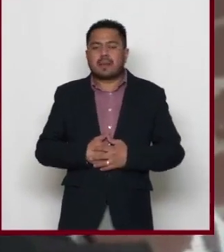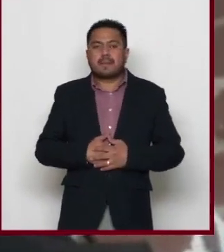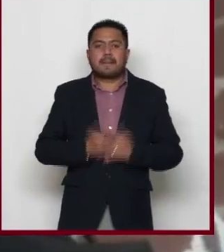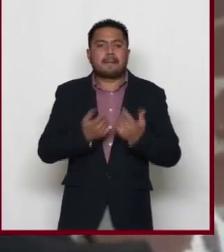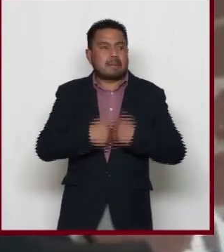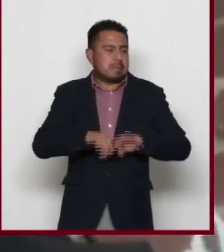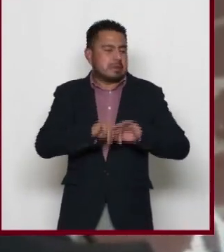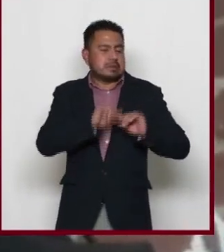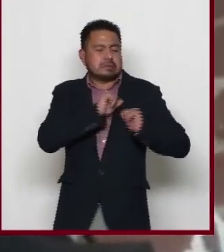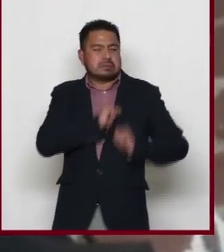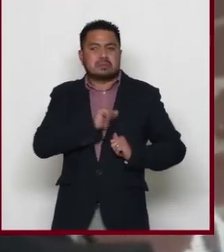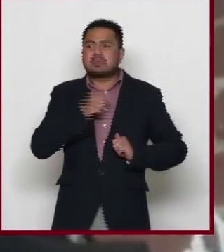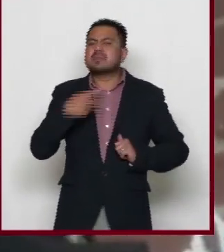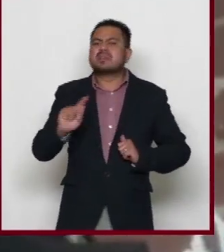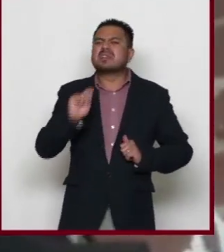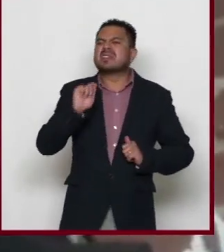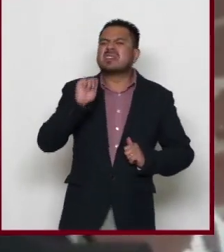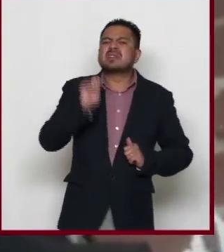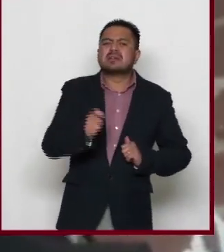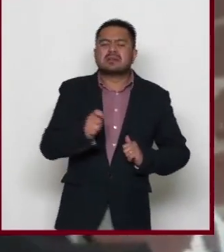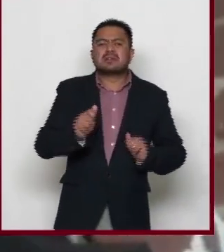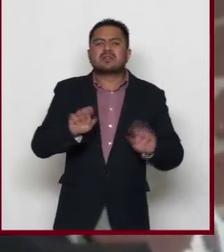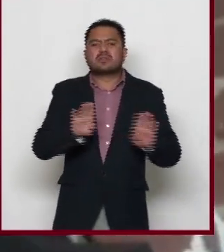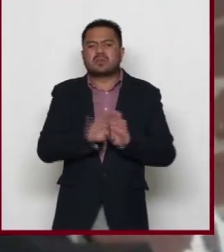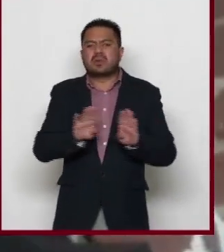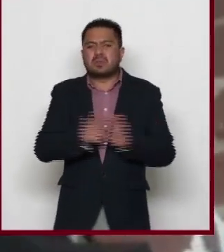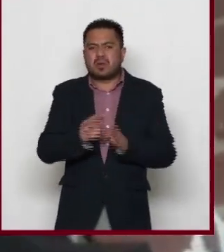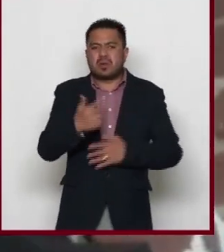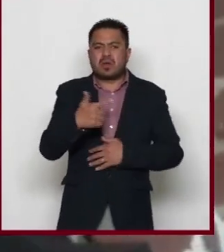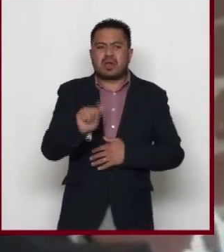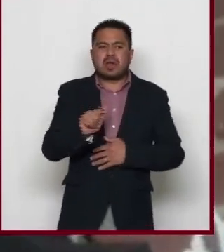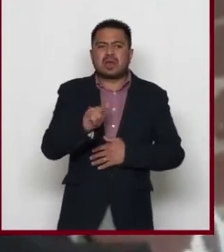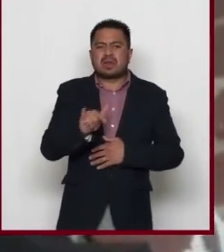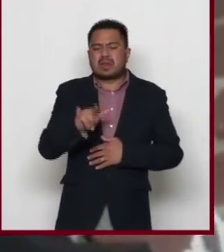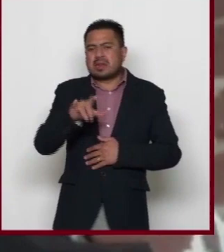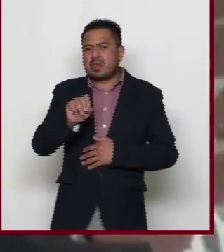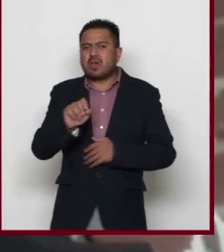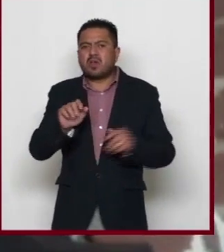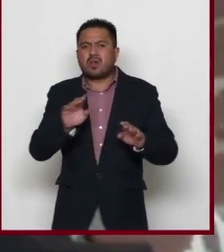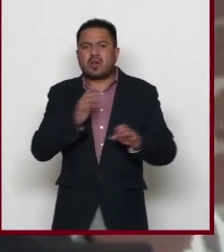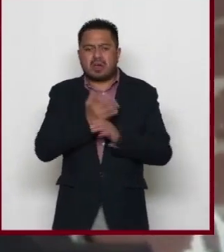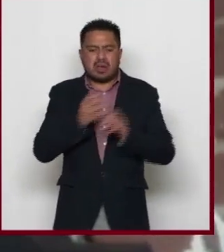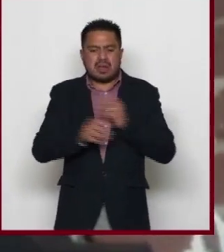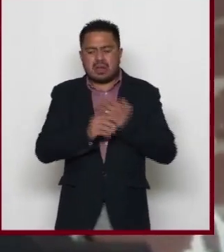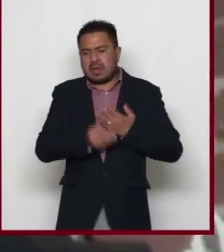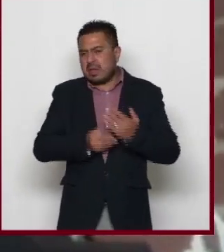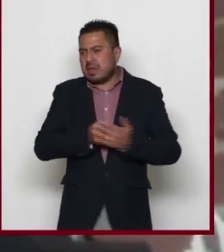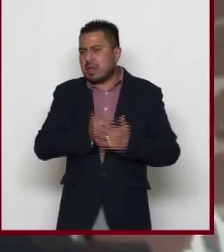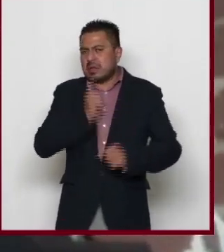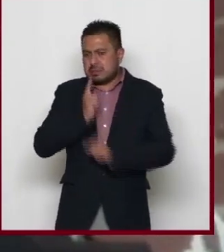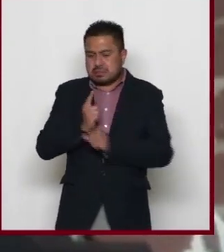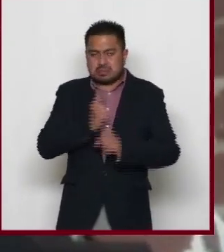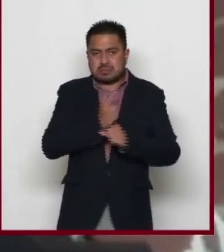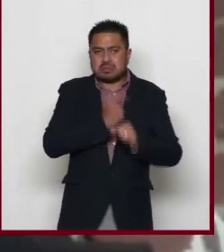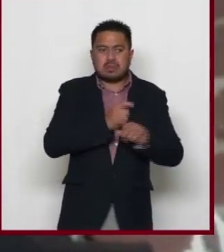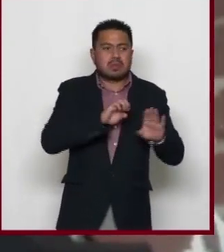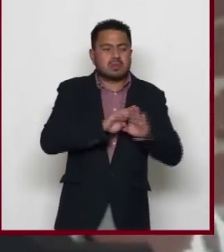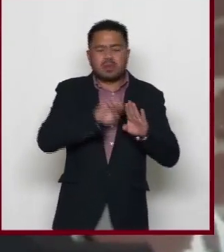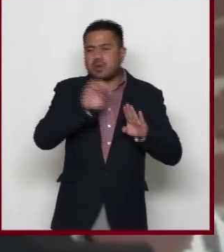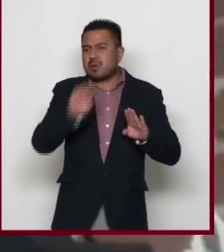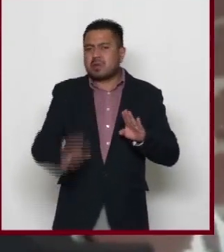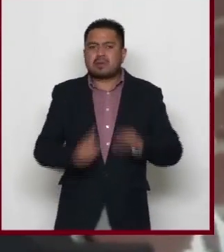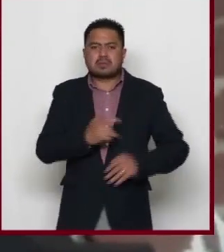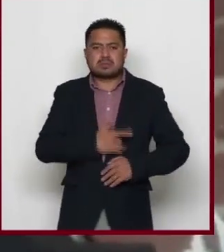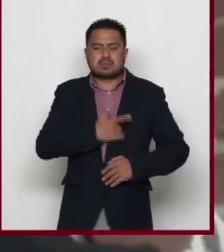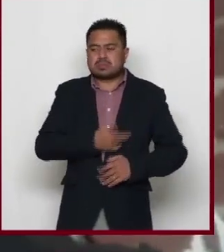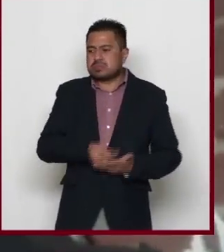eh, fundamentalmente es, en el caso de Galileo, el hecho de haberse dado cuenta, por ejemplo,